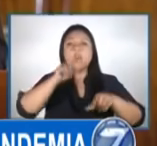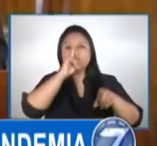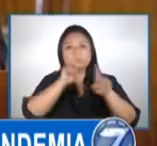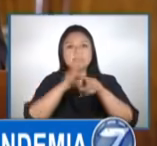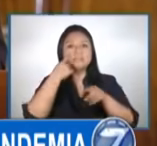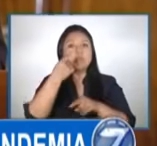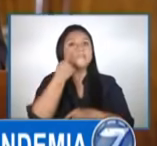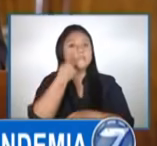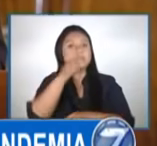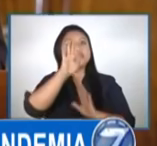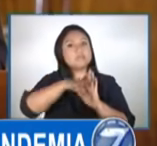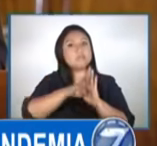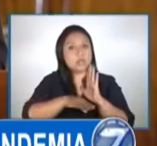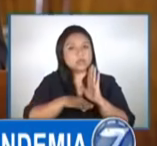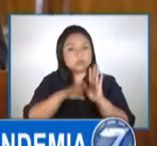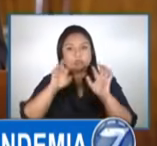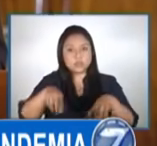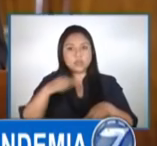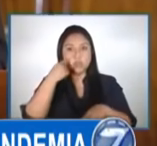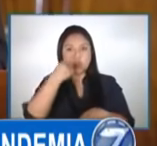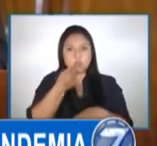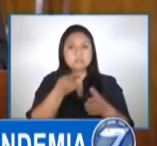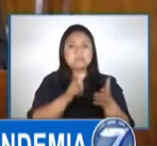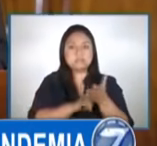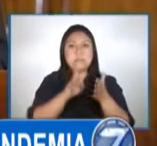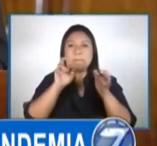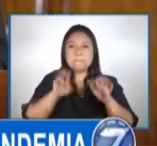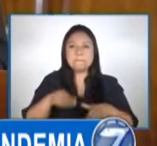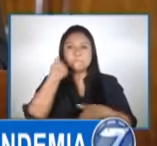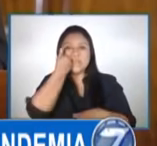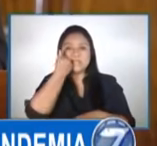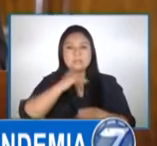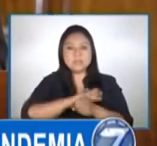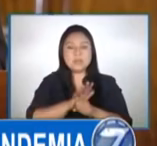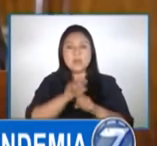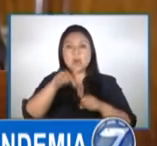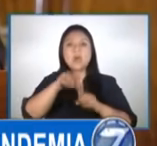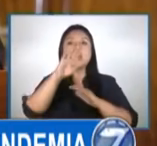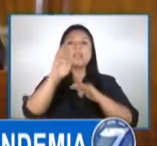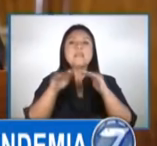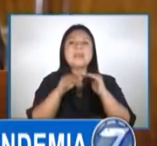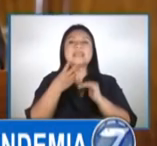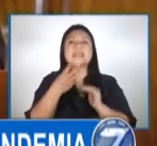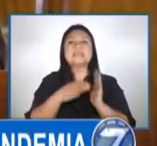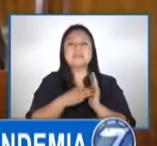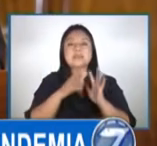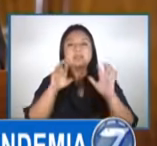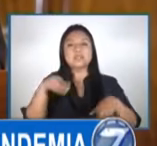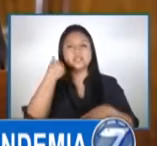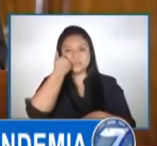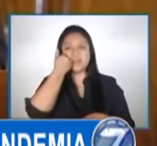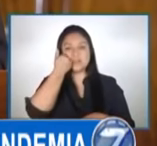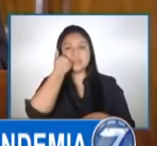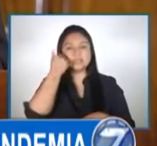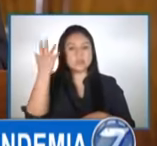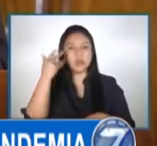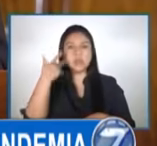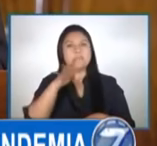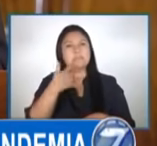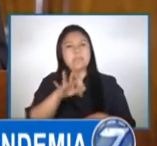notable descenso en el número de contagios que se han registrado y que estamos por debajo de los 3.000 casos diarios, es decir,